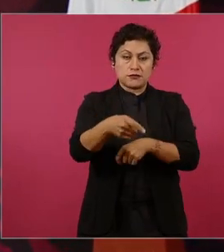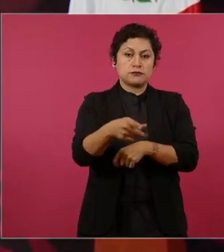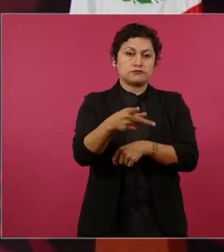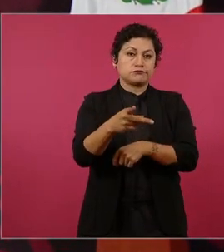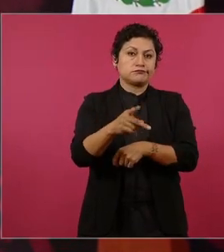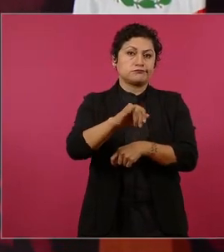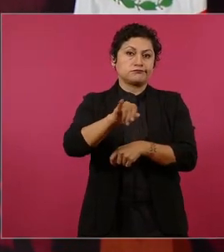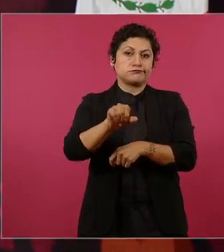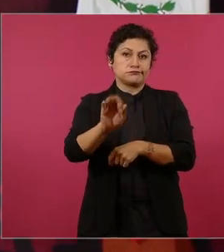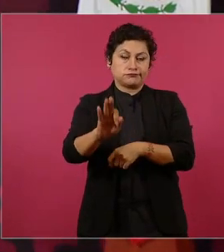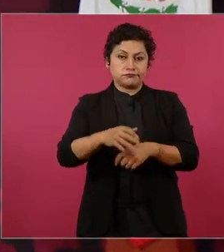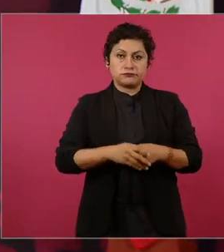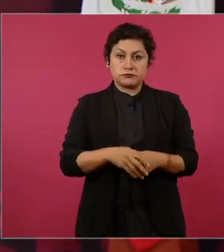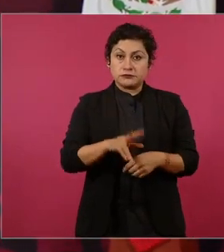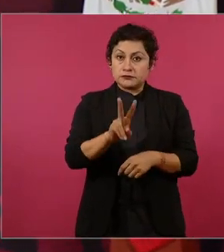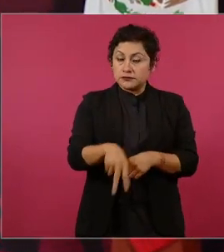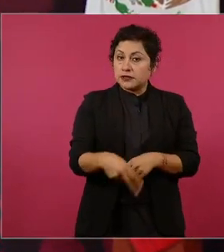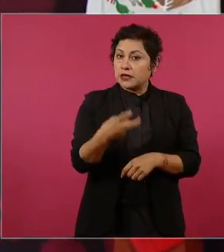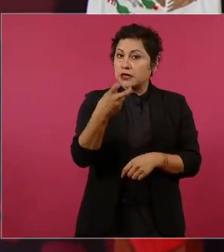indispensable